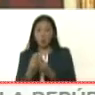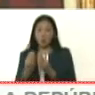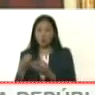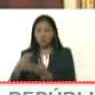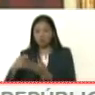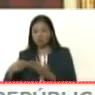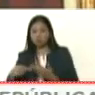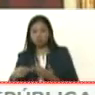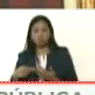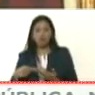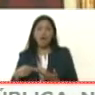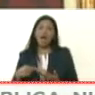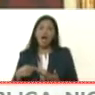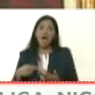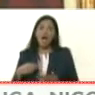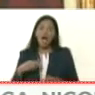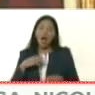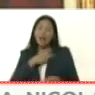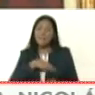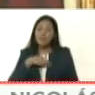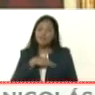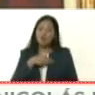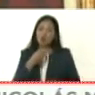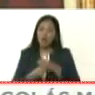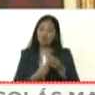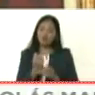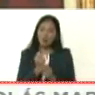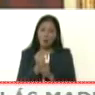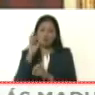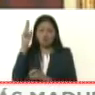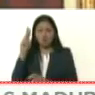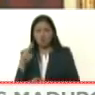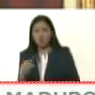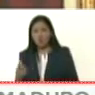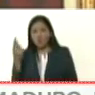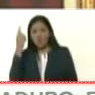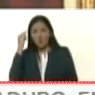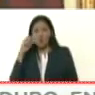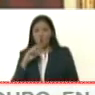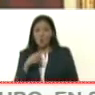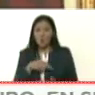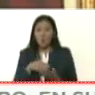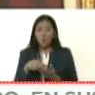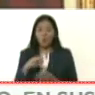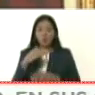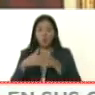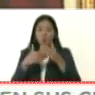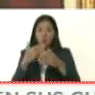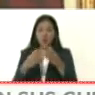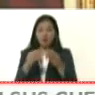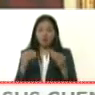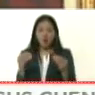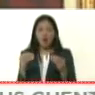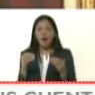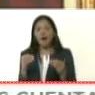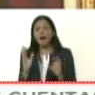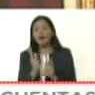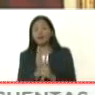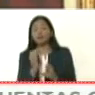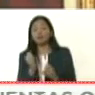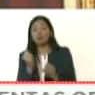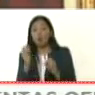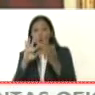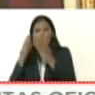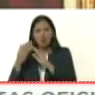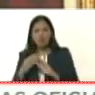y las misioneras que están haciendo su trabajo todos los días. Trabajo de hormiguita allí, en la comunidad, buscando